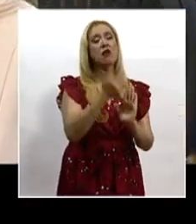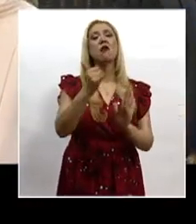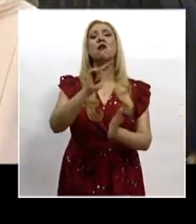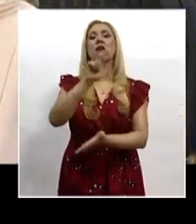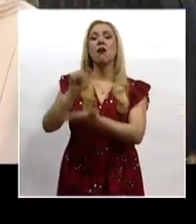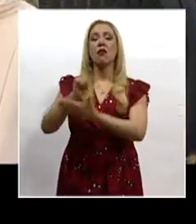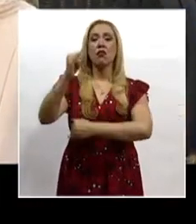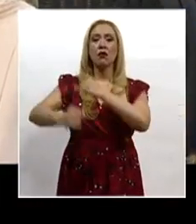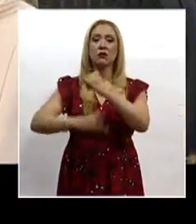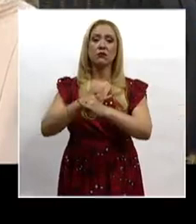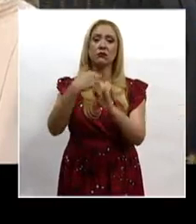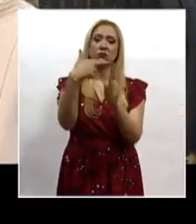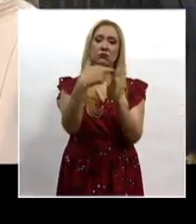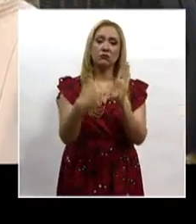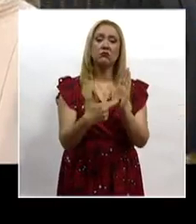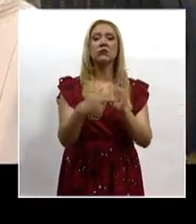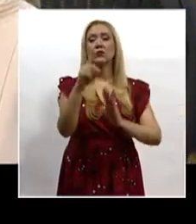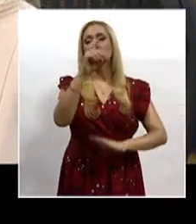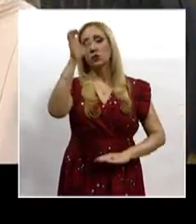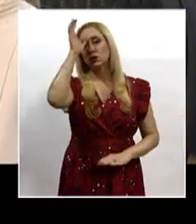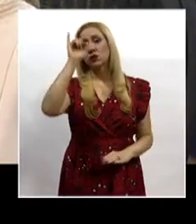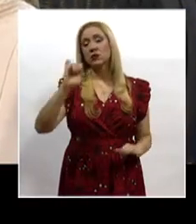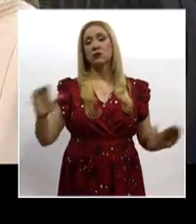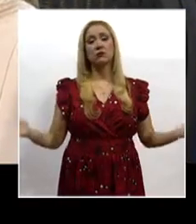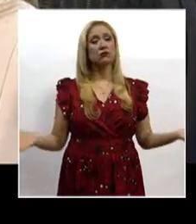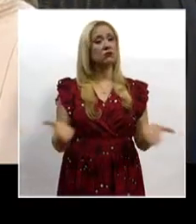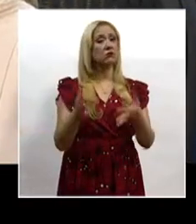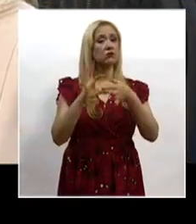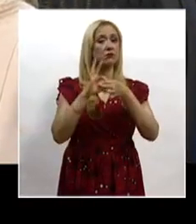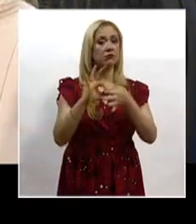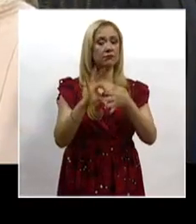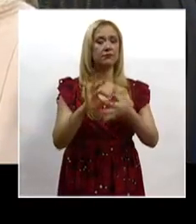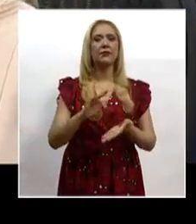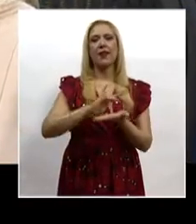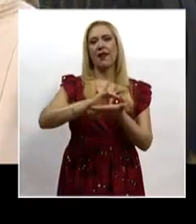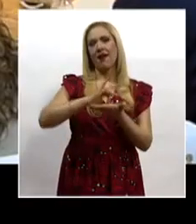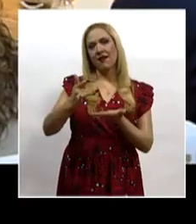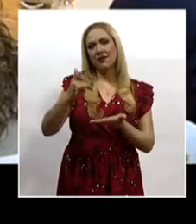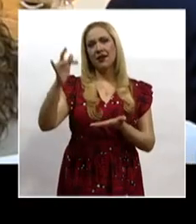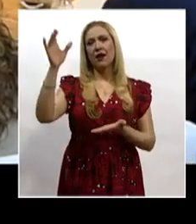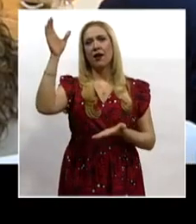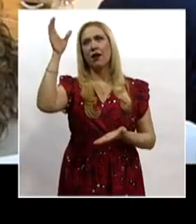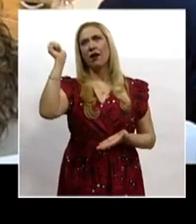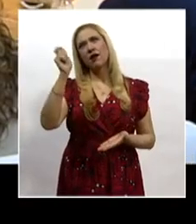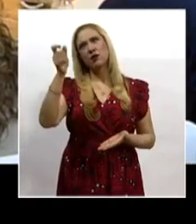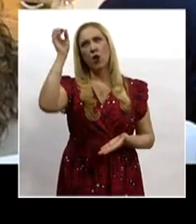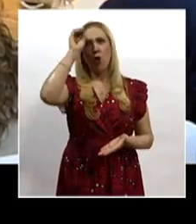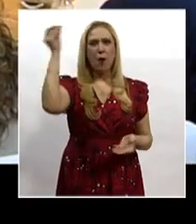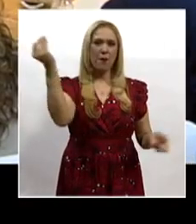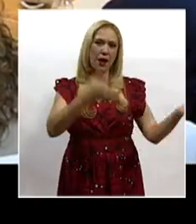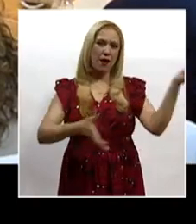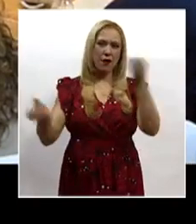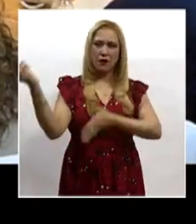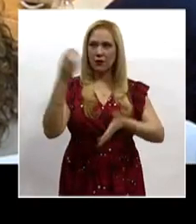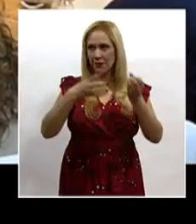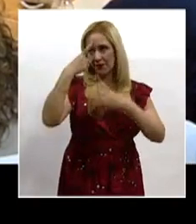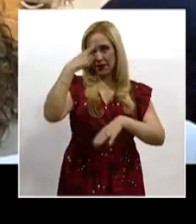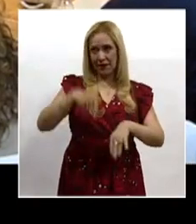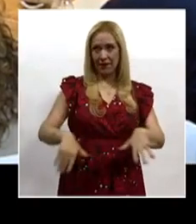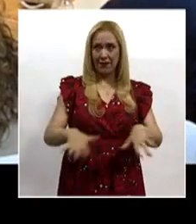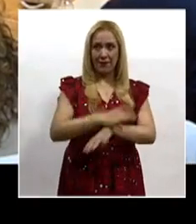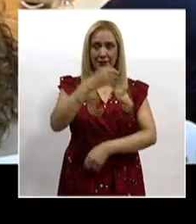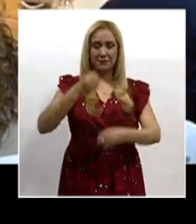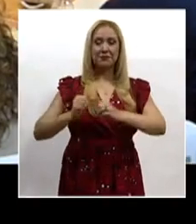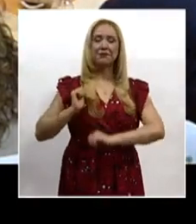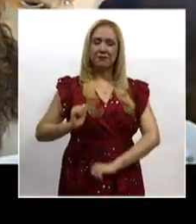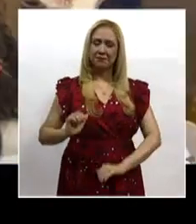internacional una norma consuetudinaria. Tras agradecer los comentarios que buscan fortalecer al Poder Judicial, el ministro Lainez